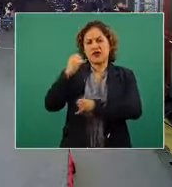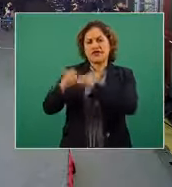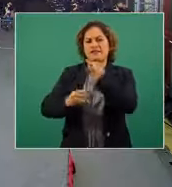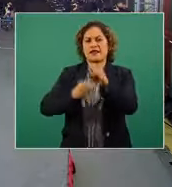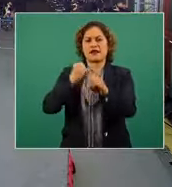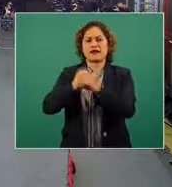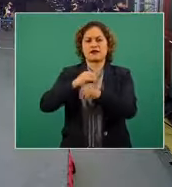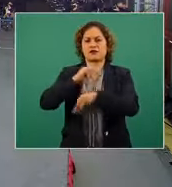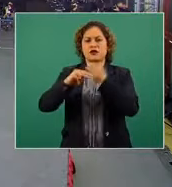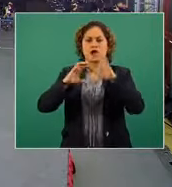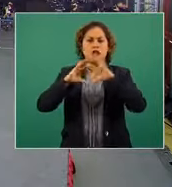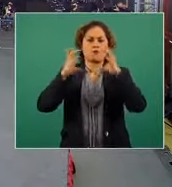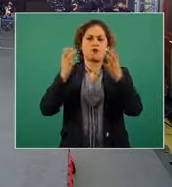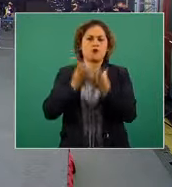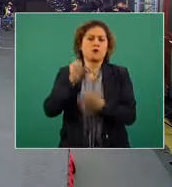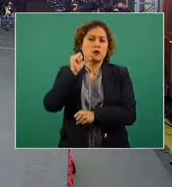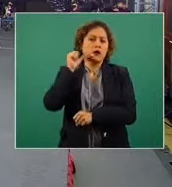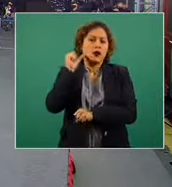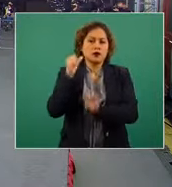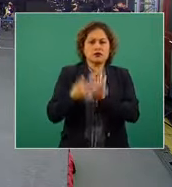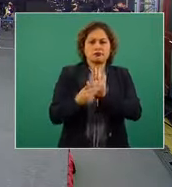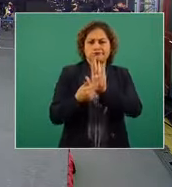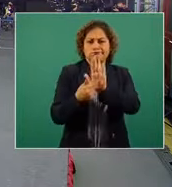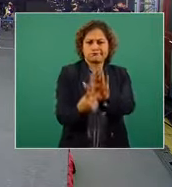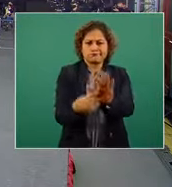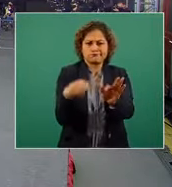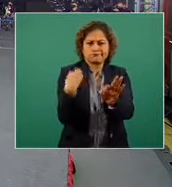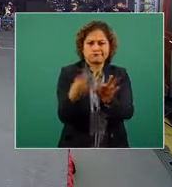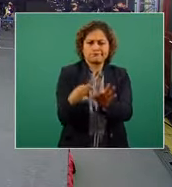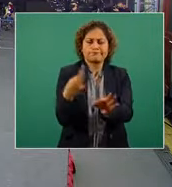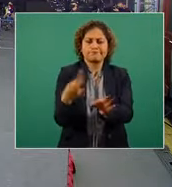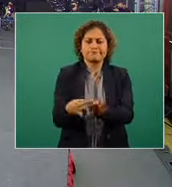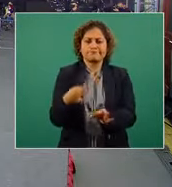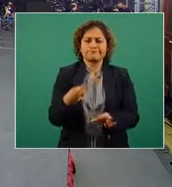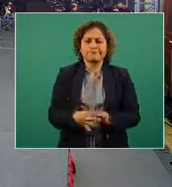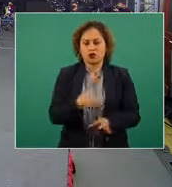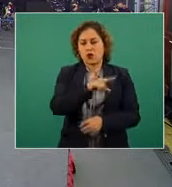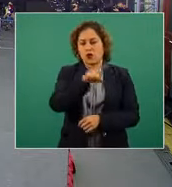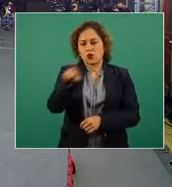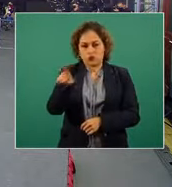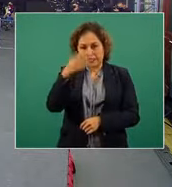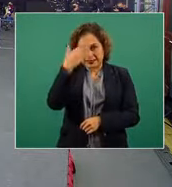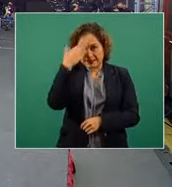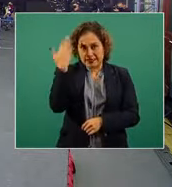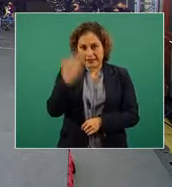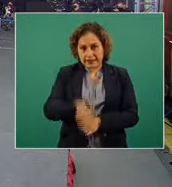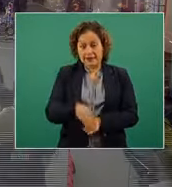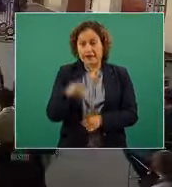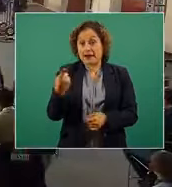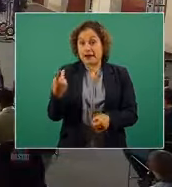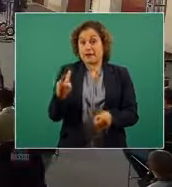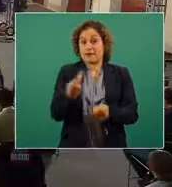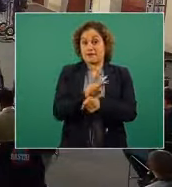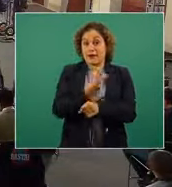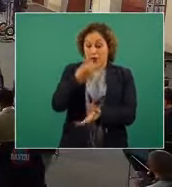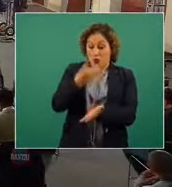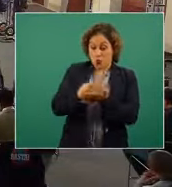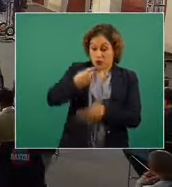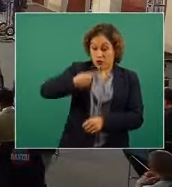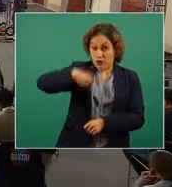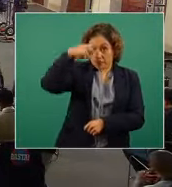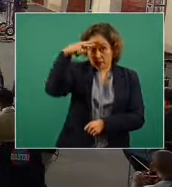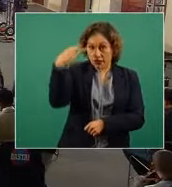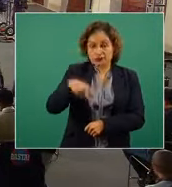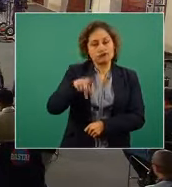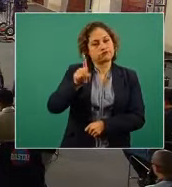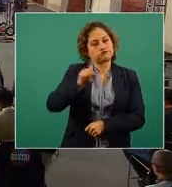que ayer presentamos a detalle para que siempre tengamos la perspectiva de que esto es una pandemia, tengamos claro que no es un fenómeno exclusivo de nuestro país y